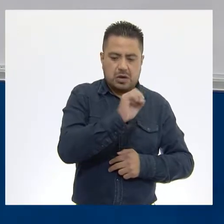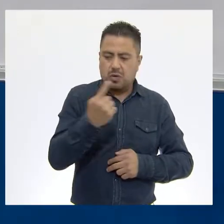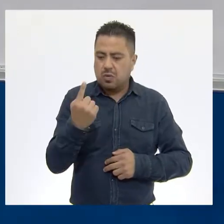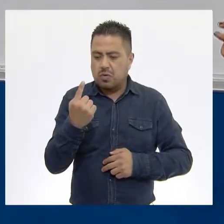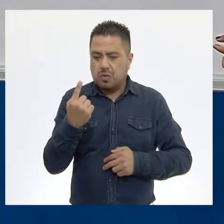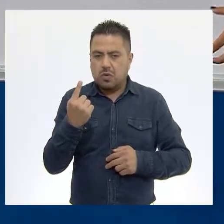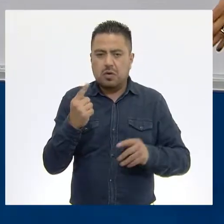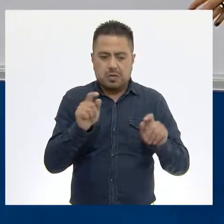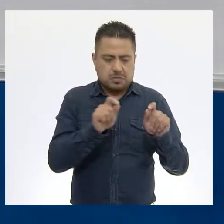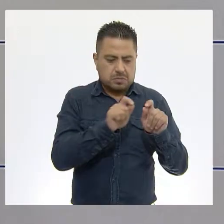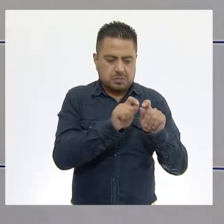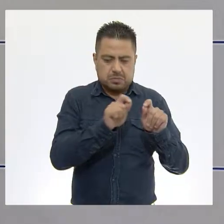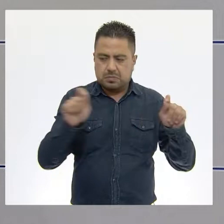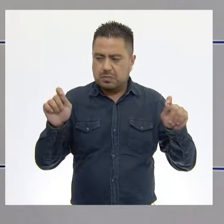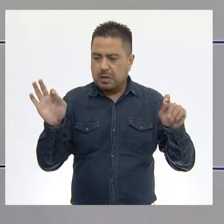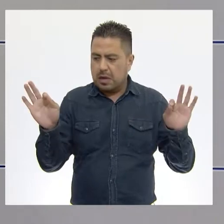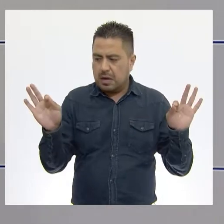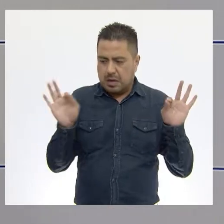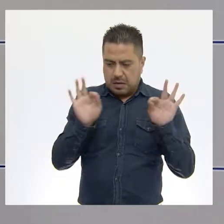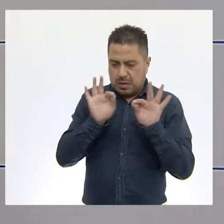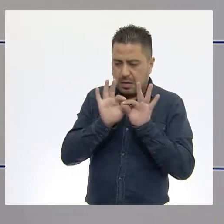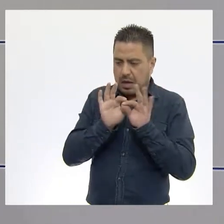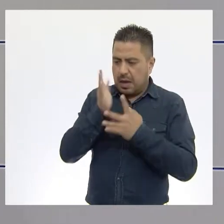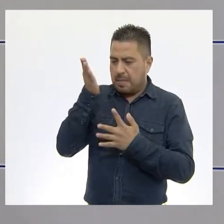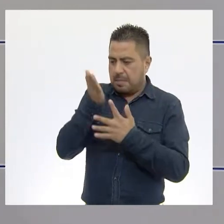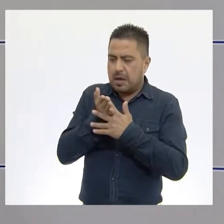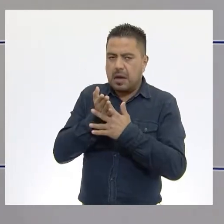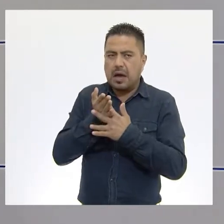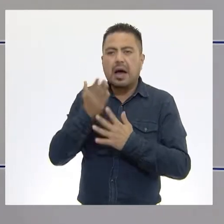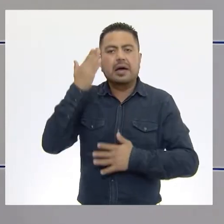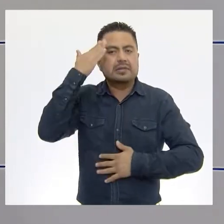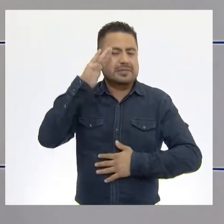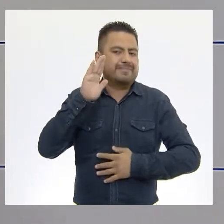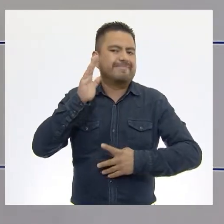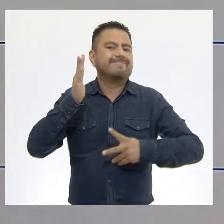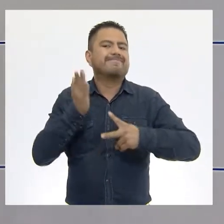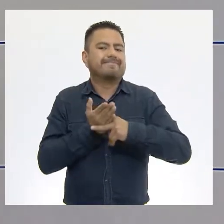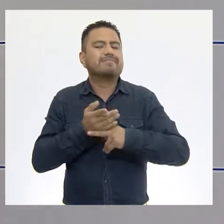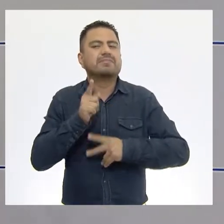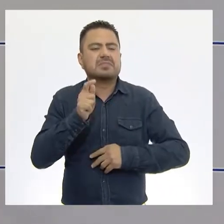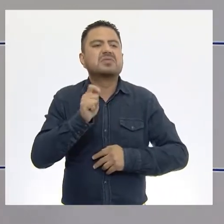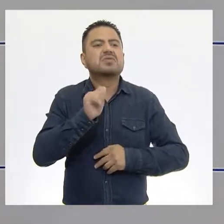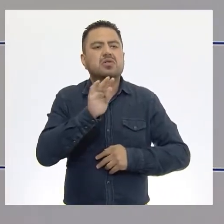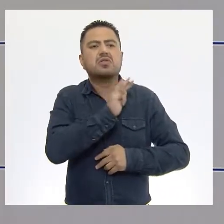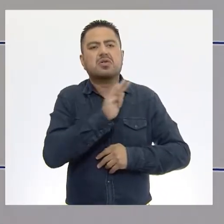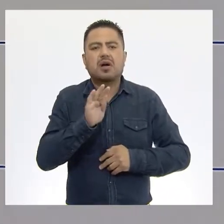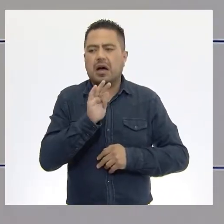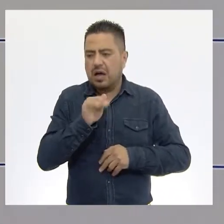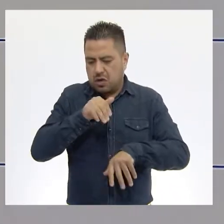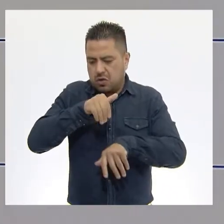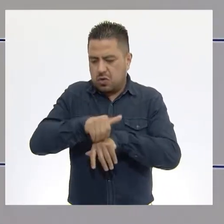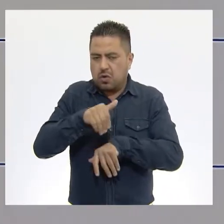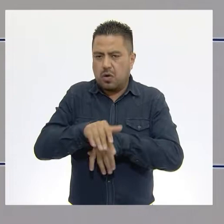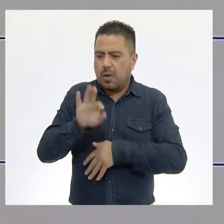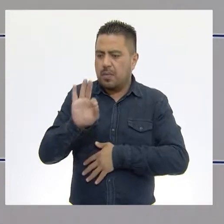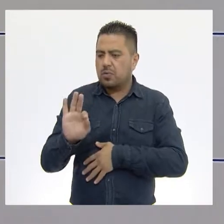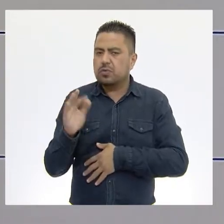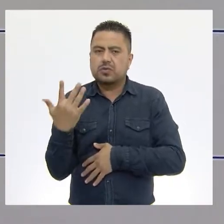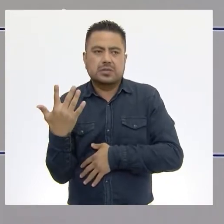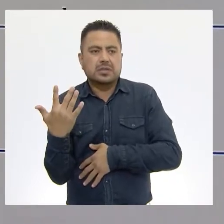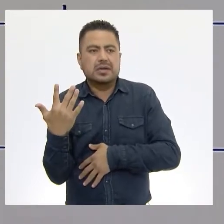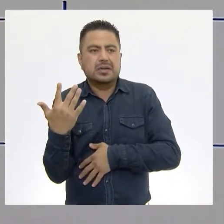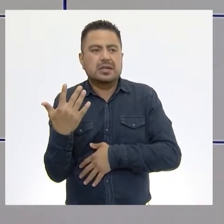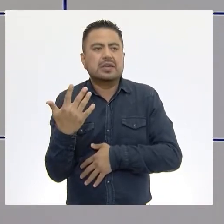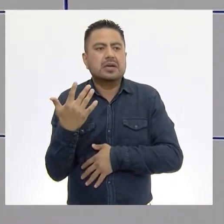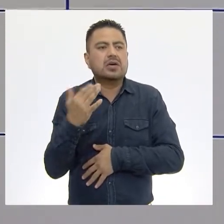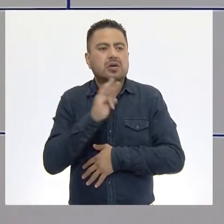volver a doblar la cuerda a la mitad. Perfecto. Y como sabemos que es 1/2, ya sabríamos que eso equivale a punto 5